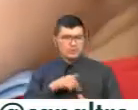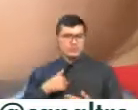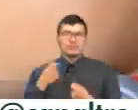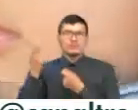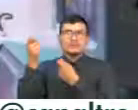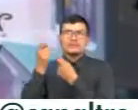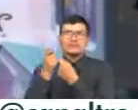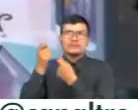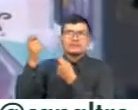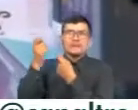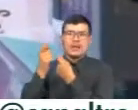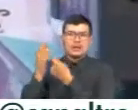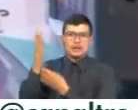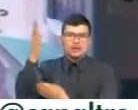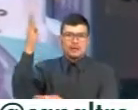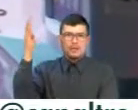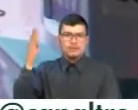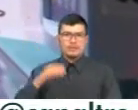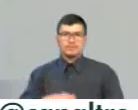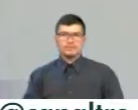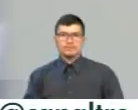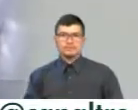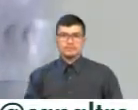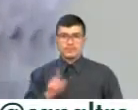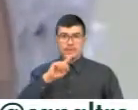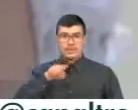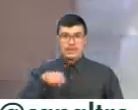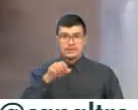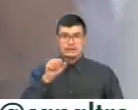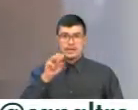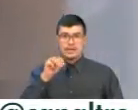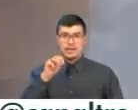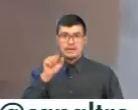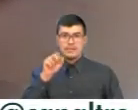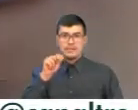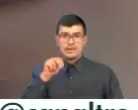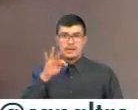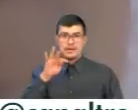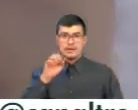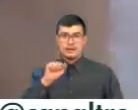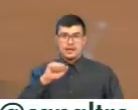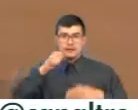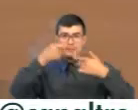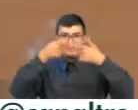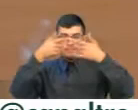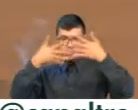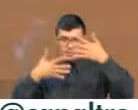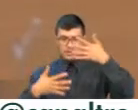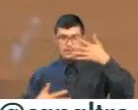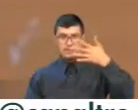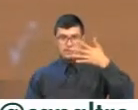Dios. Samantha está en primer lugar en la lista de donantes en la red nacional.